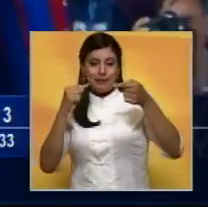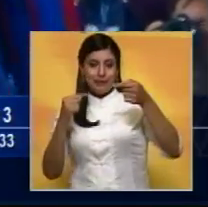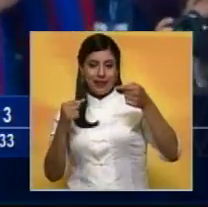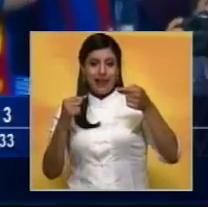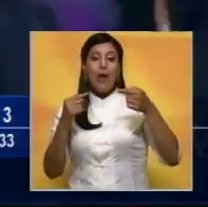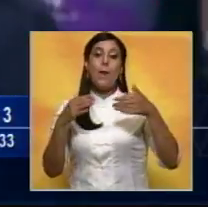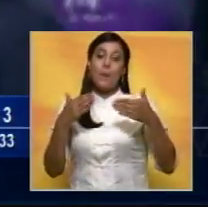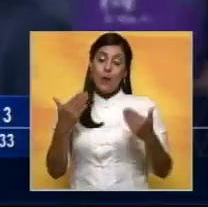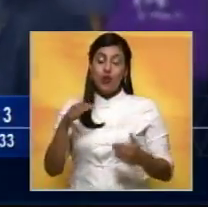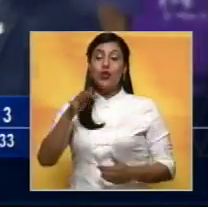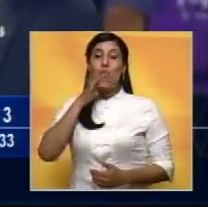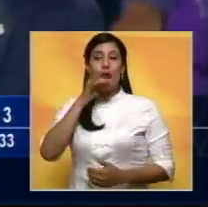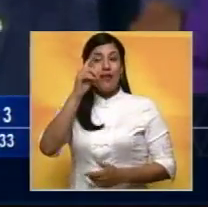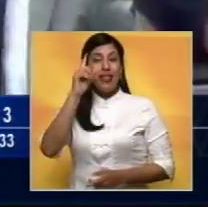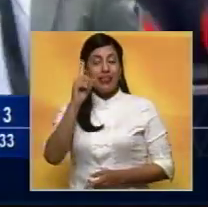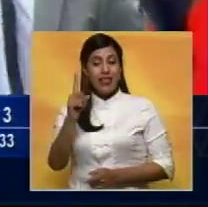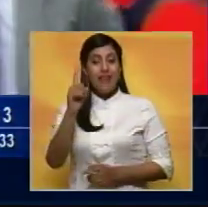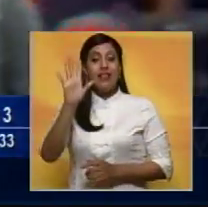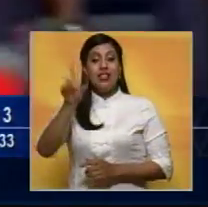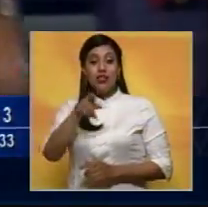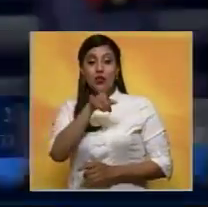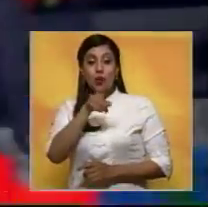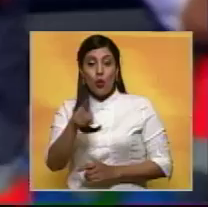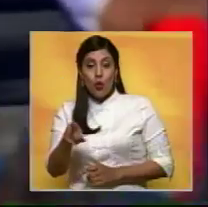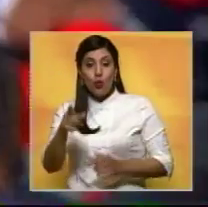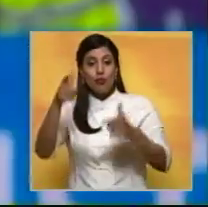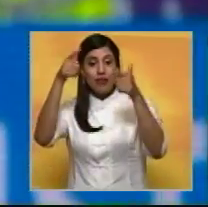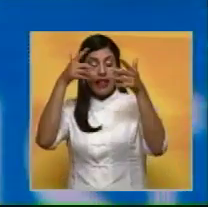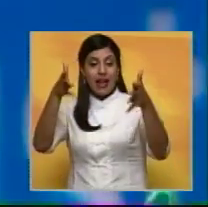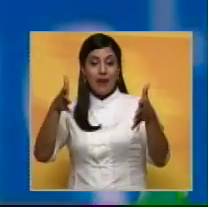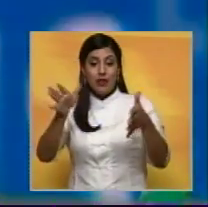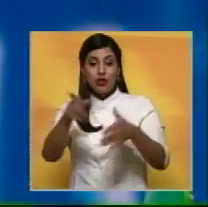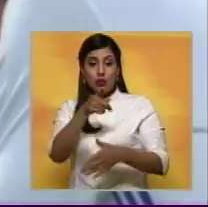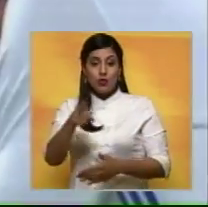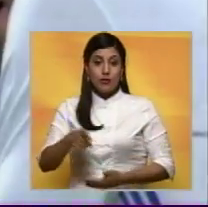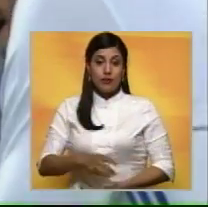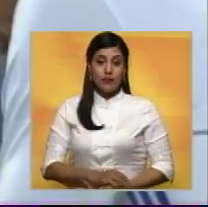Por eso aún depende de ellos coronarse como campeones.